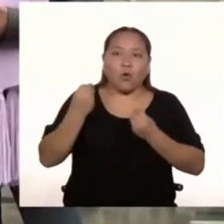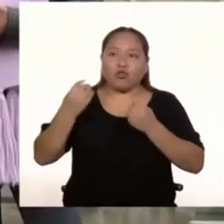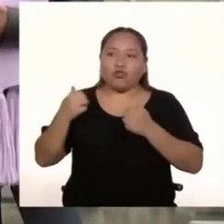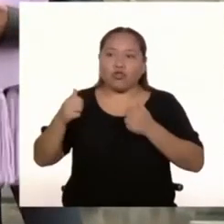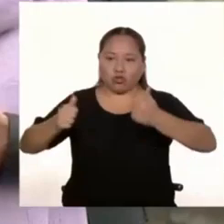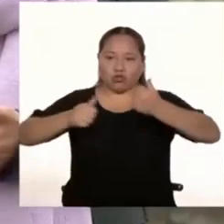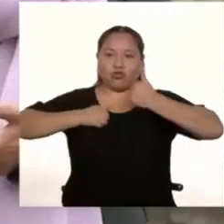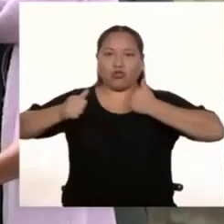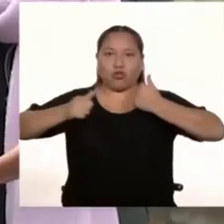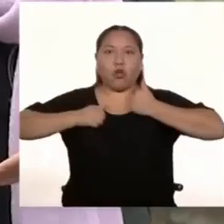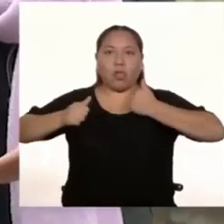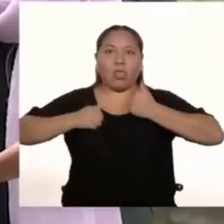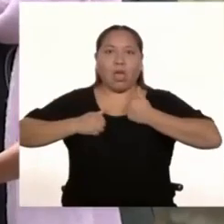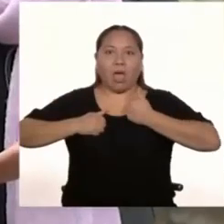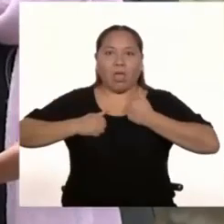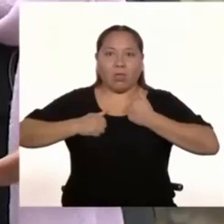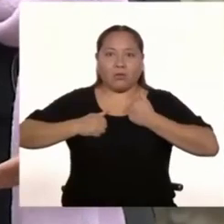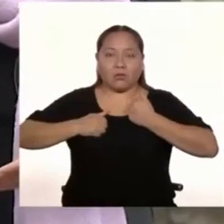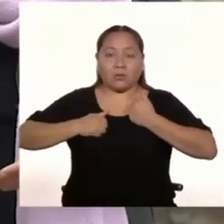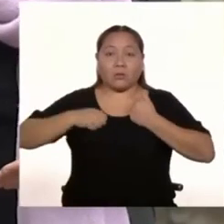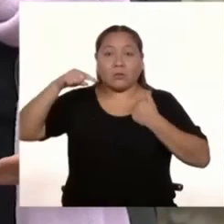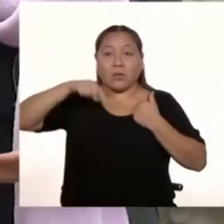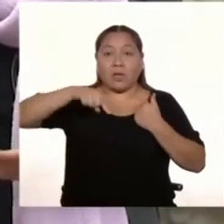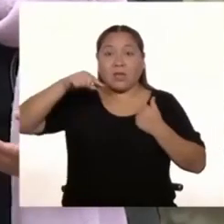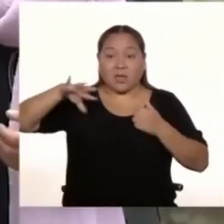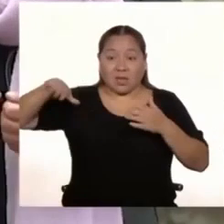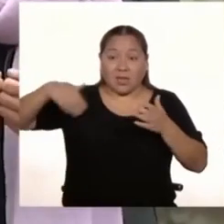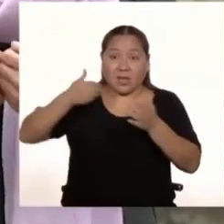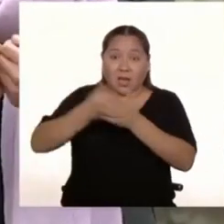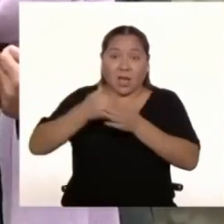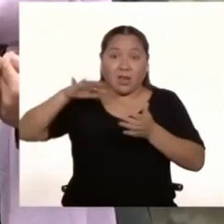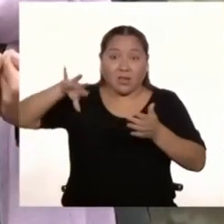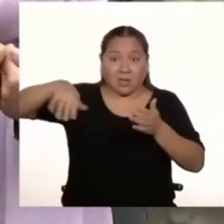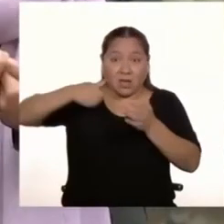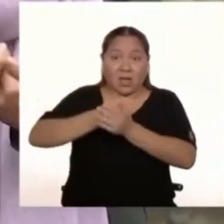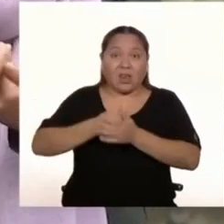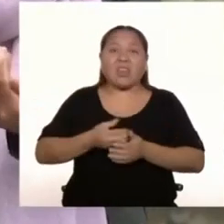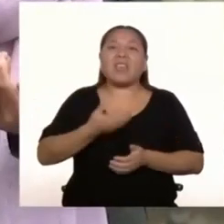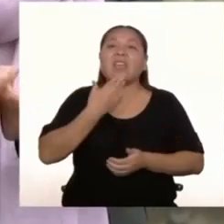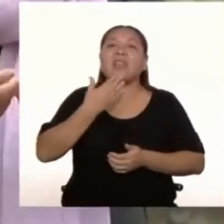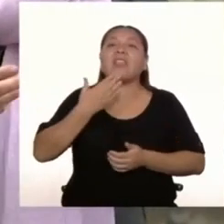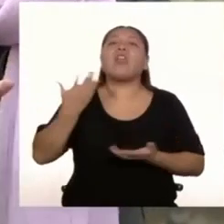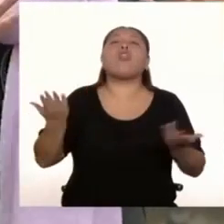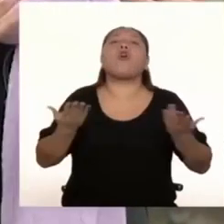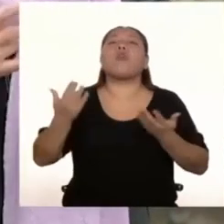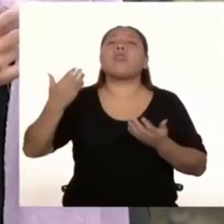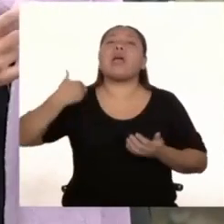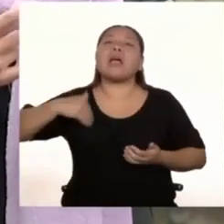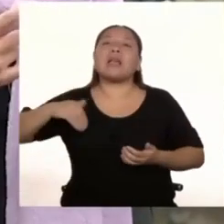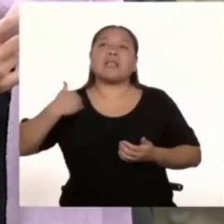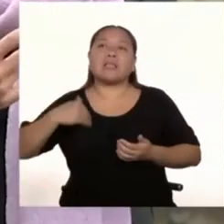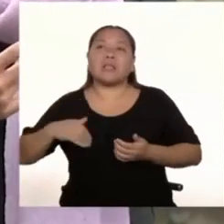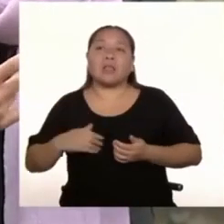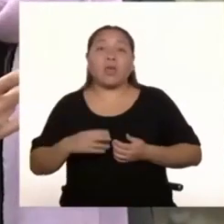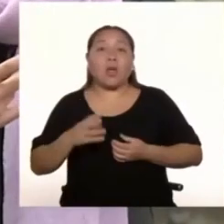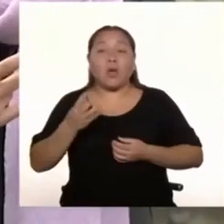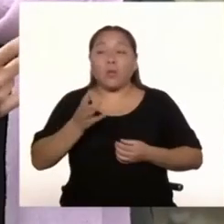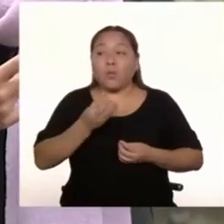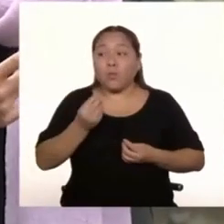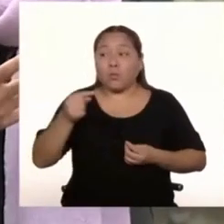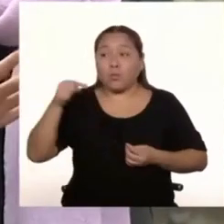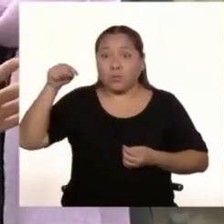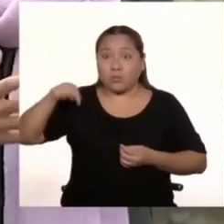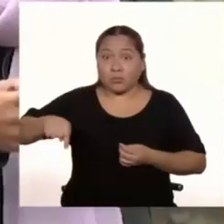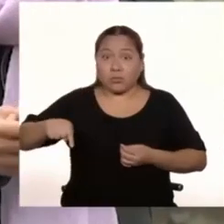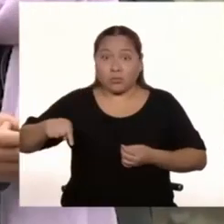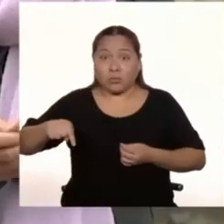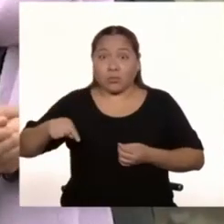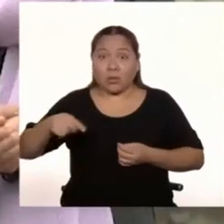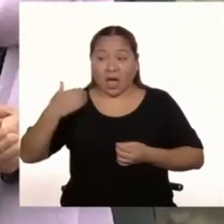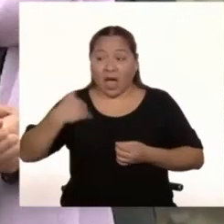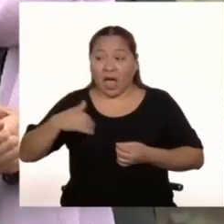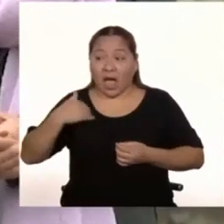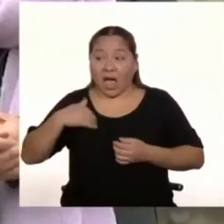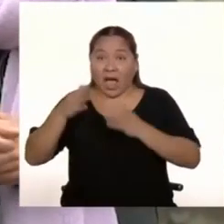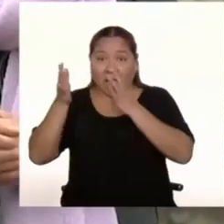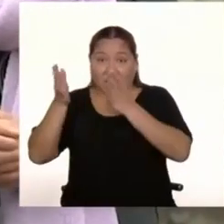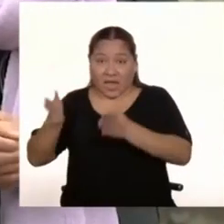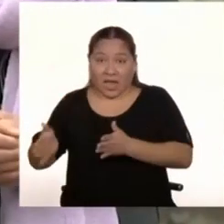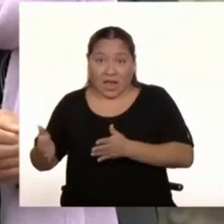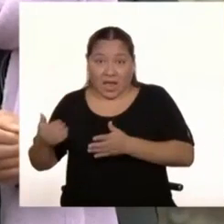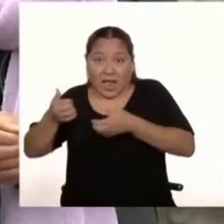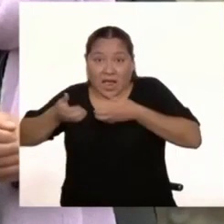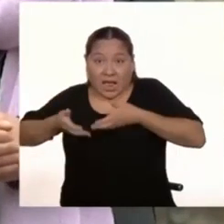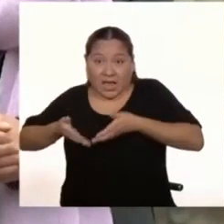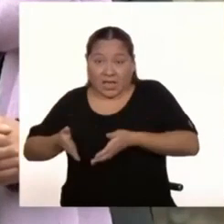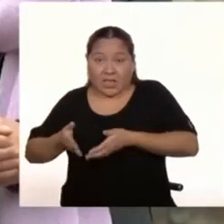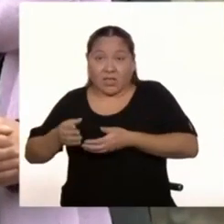argentinos. Uno de los que más se identificó con nuestra patria y de hecho regresó aquí para pasar sus últimos años